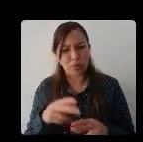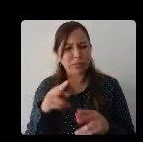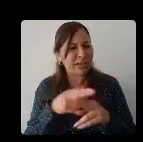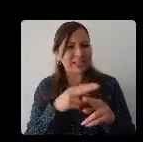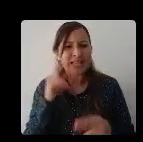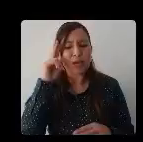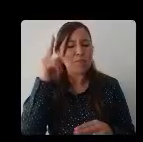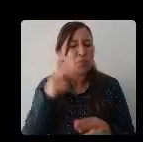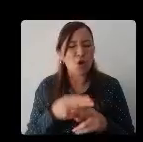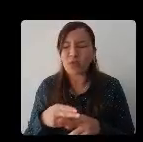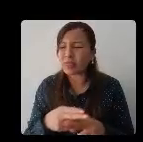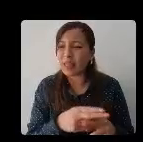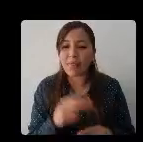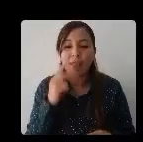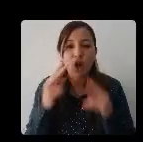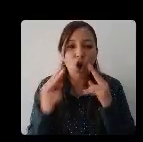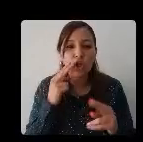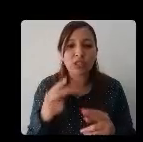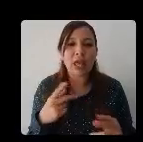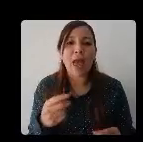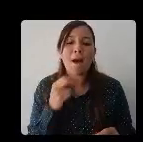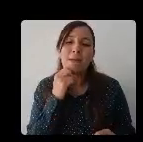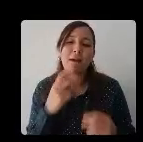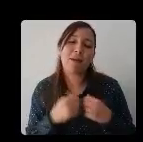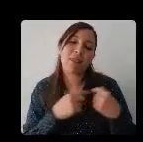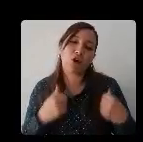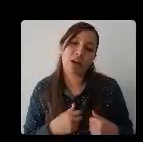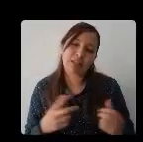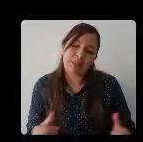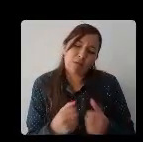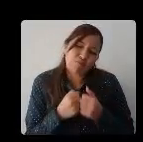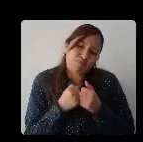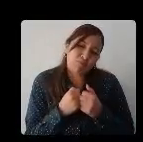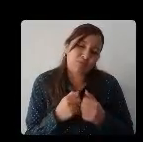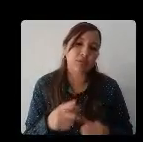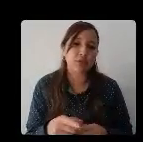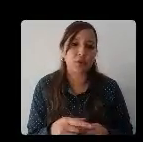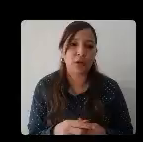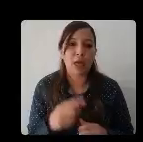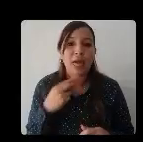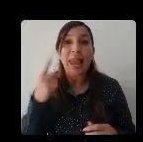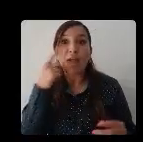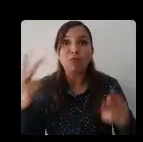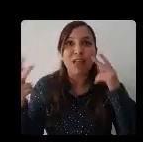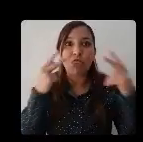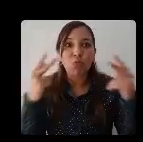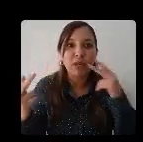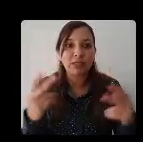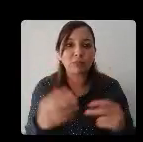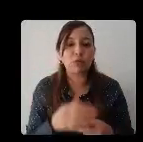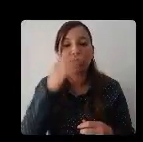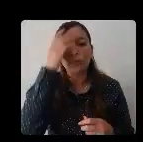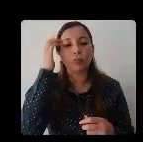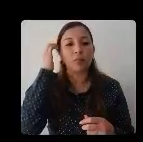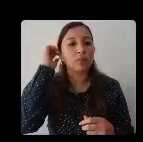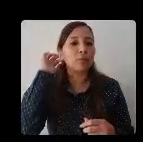y emocionada por el turismo y por dar a compartir su cultura y todo el entorno natural que